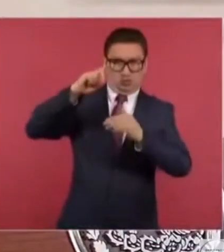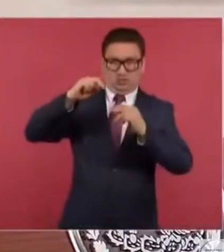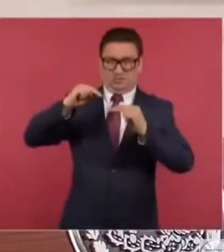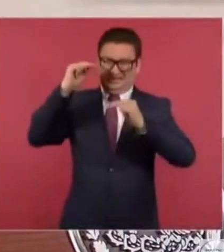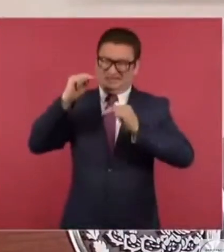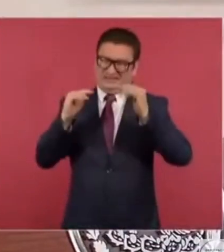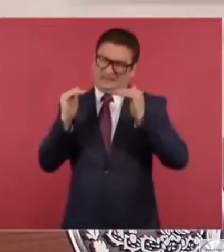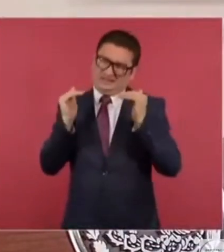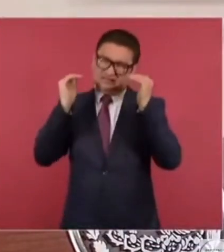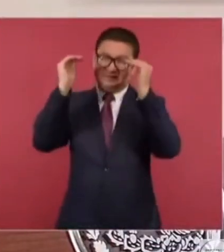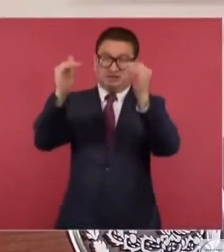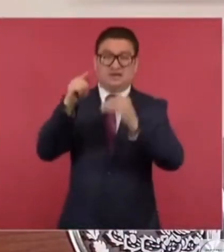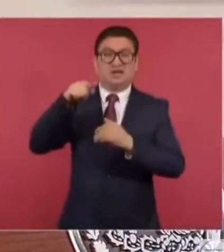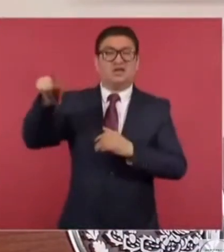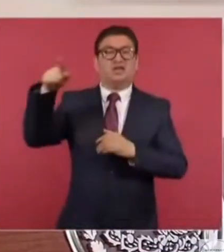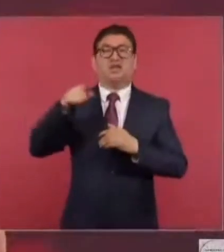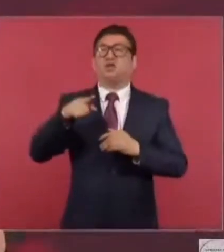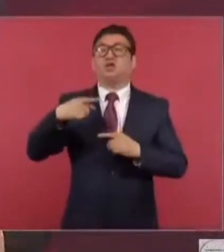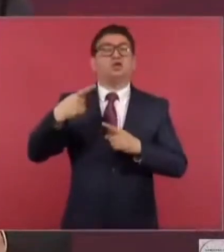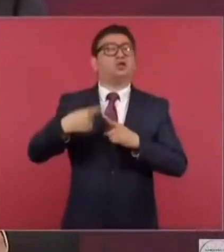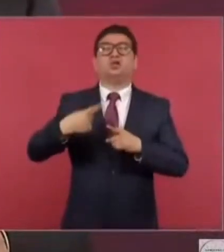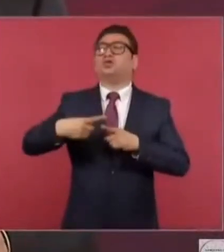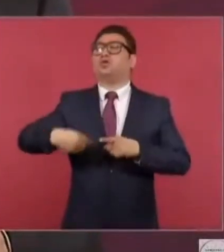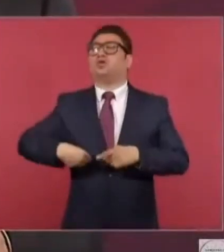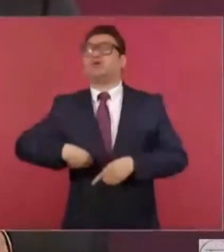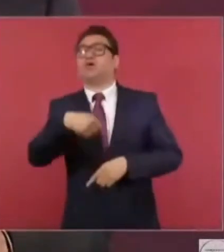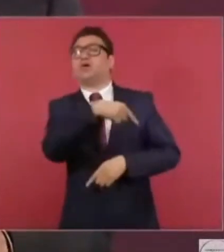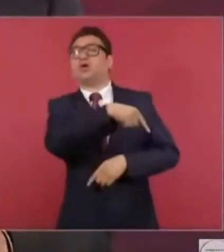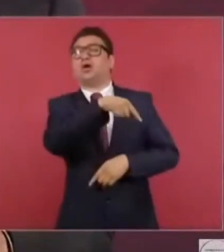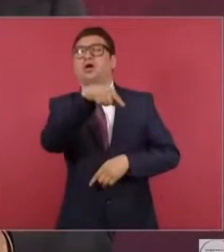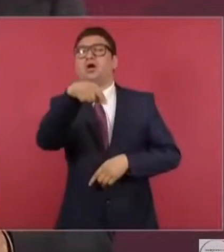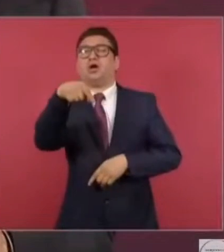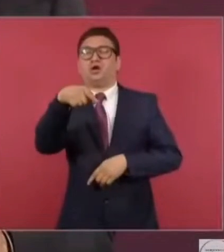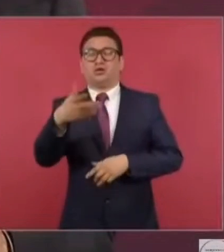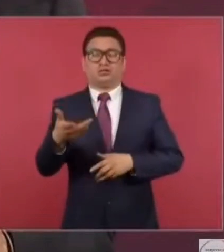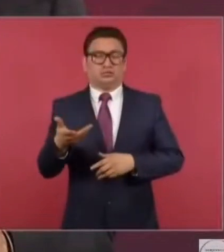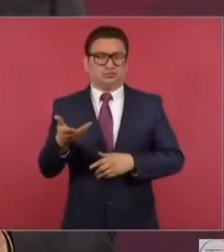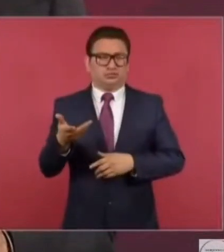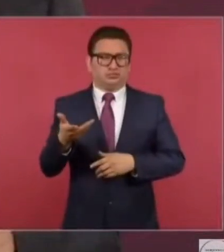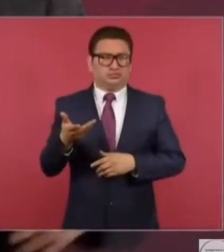arriba, echándole la culpa